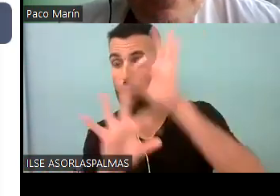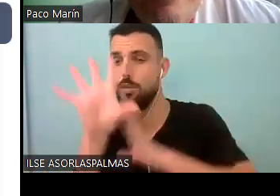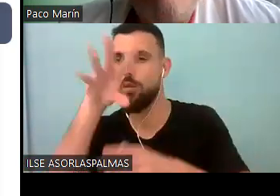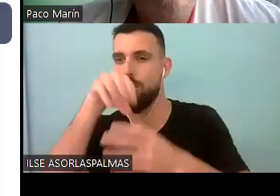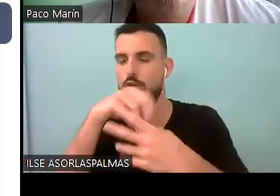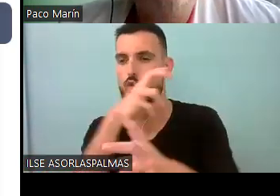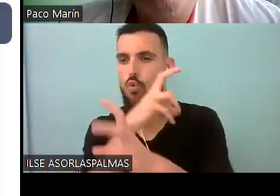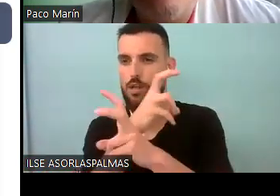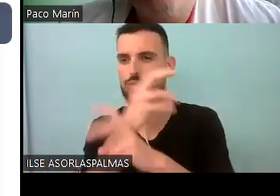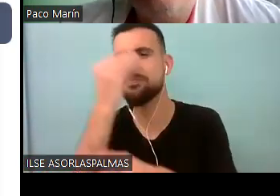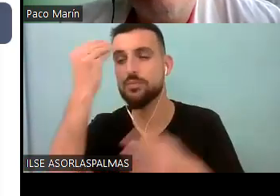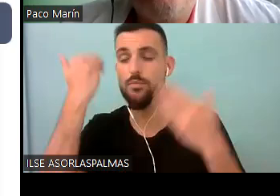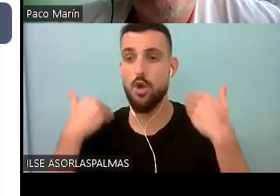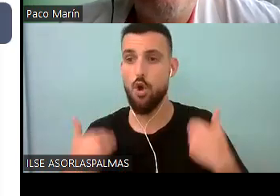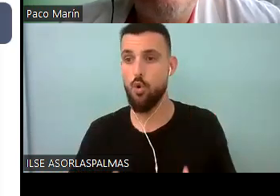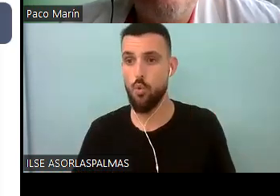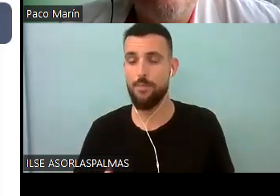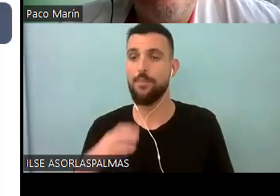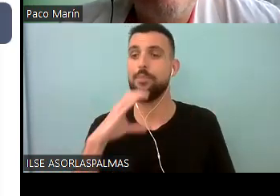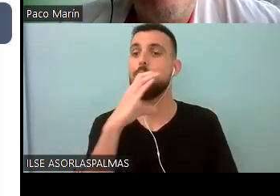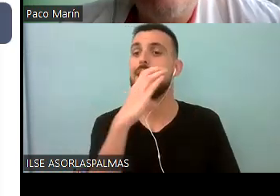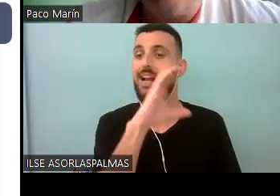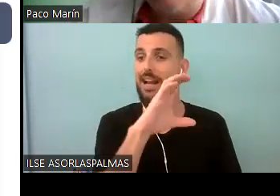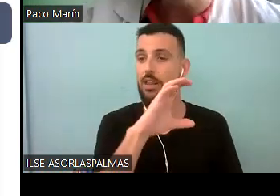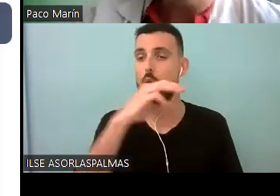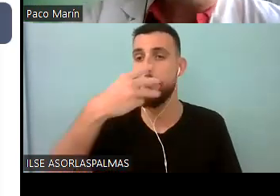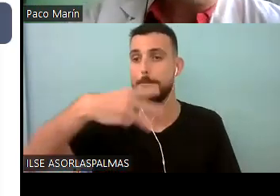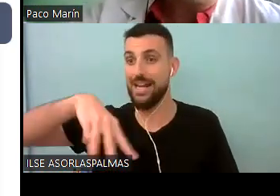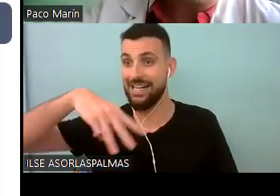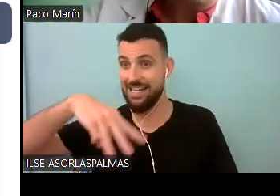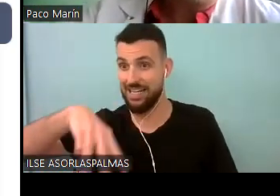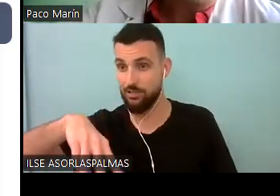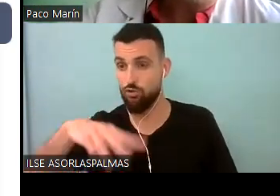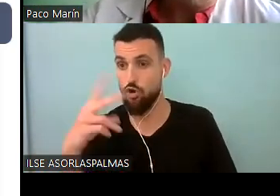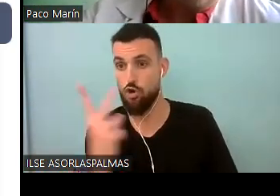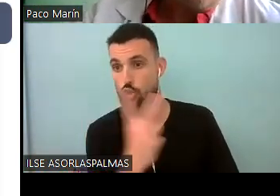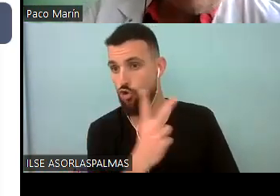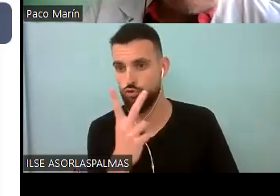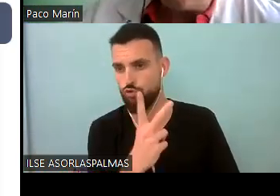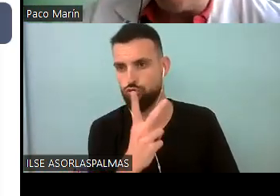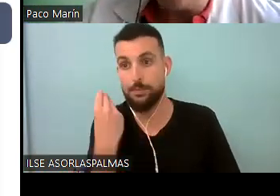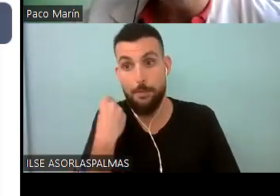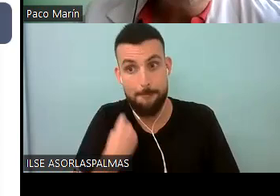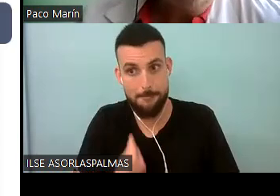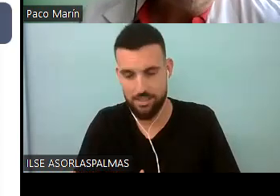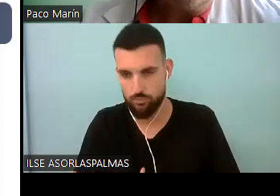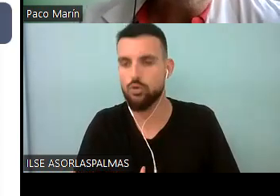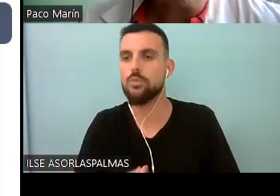cuerpo, calcio, magnesio, como tiene la misma carga